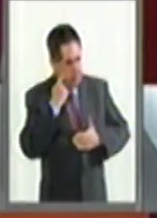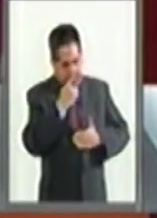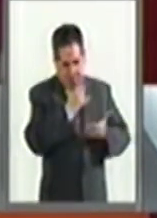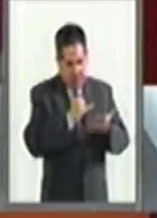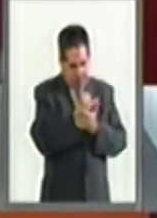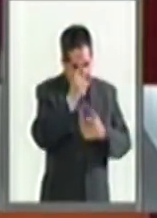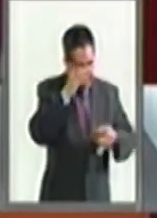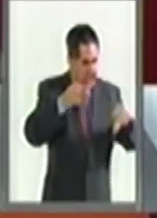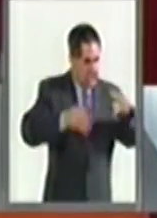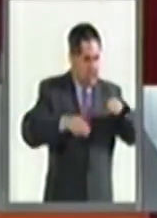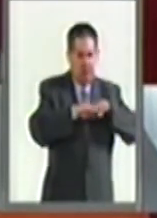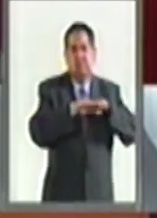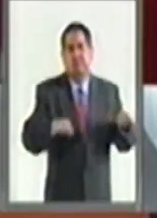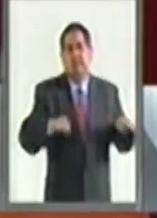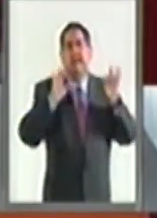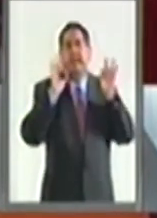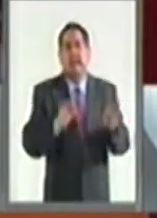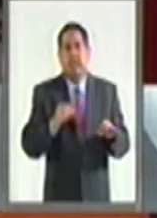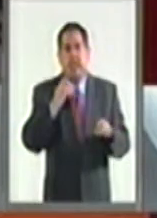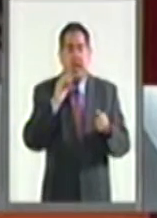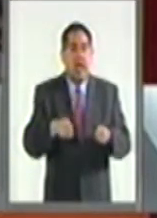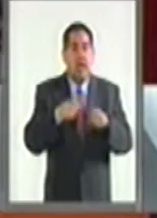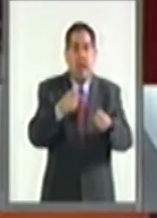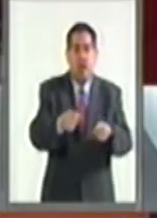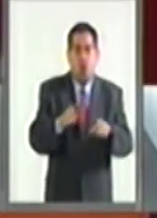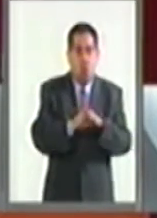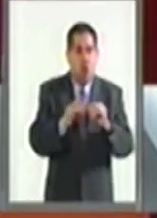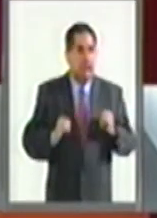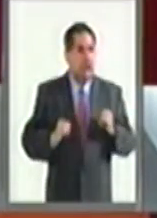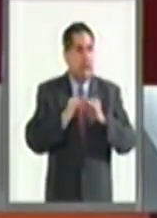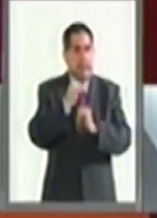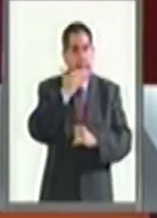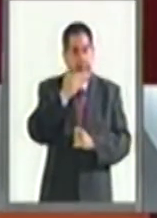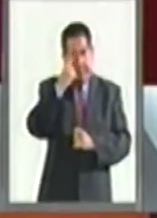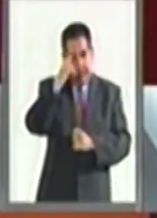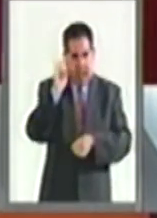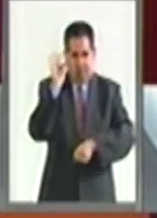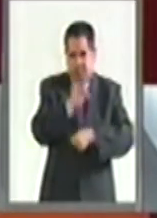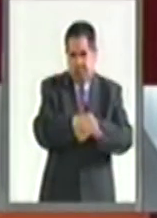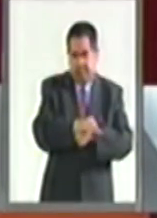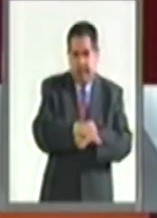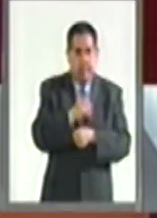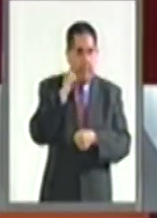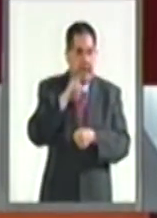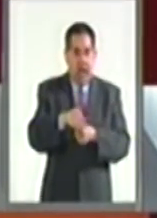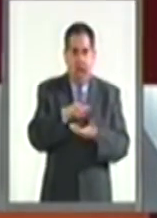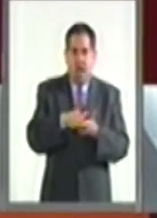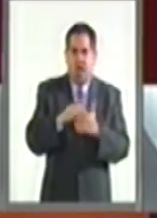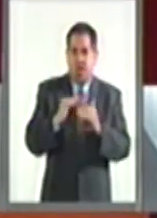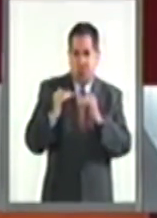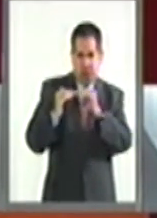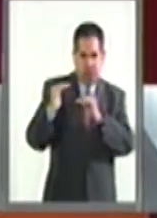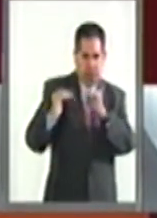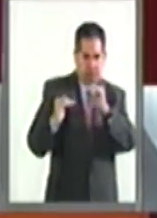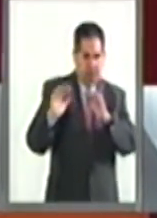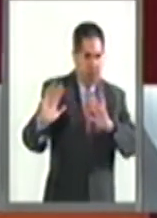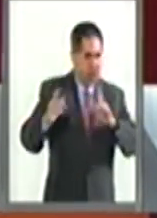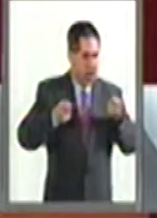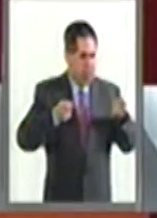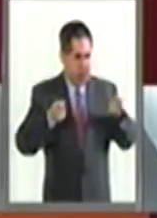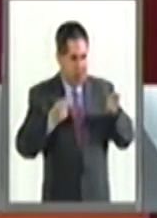único objeto que realmente funcione como instituciones que fortalezcan el sistema de pesos y